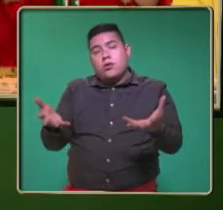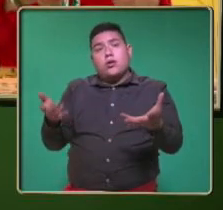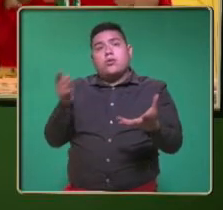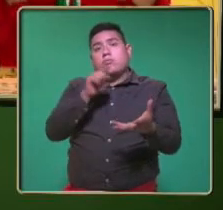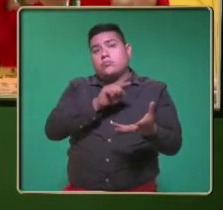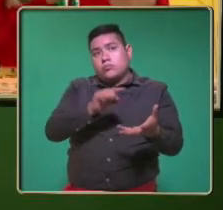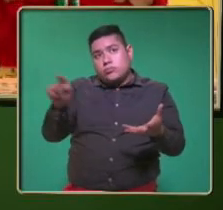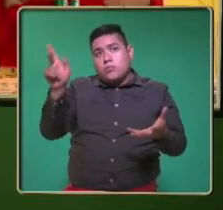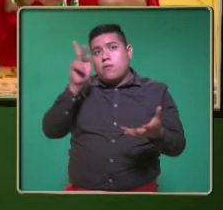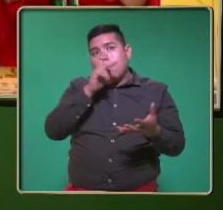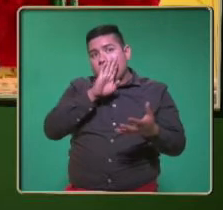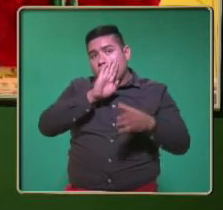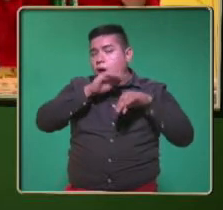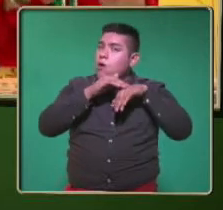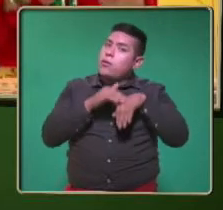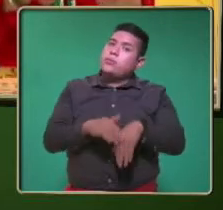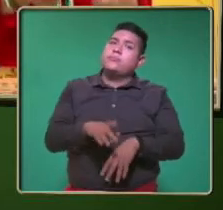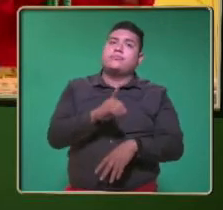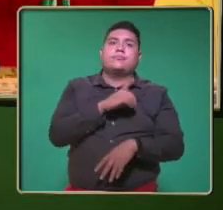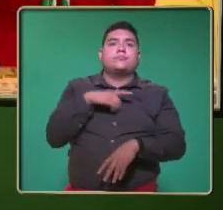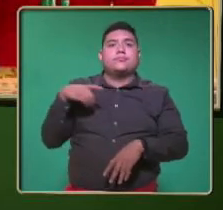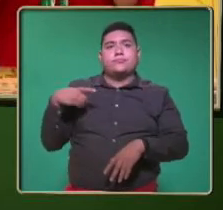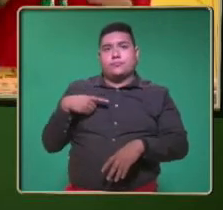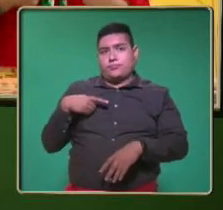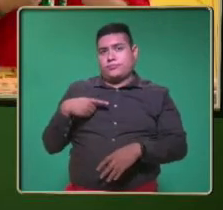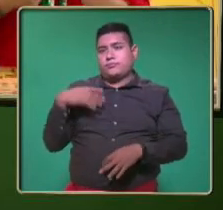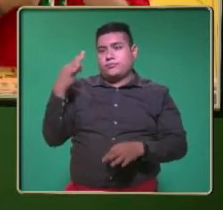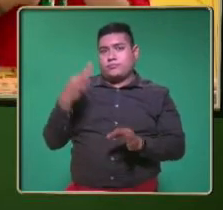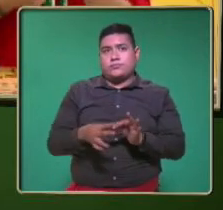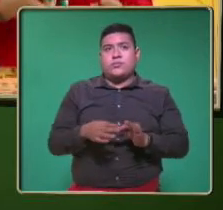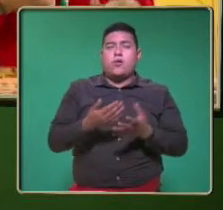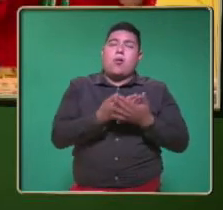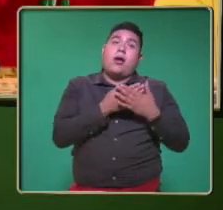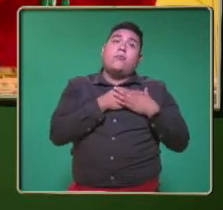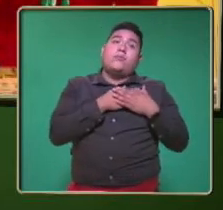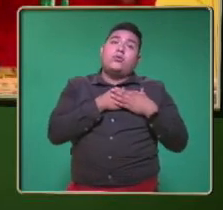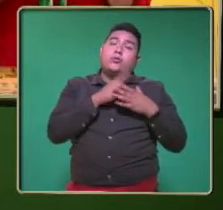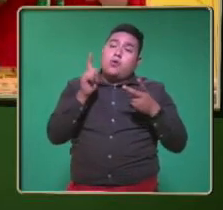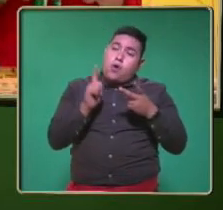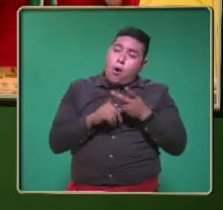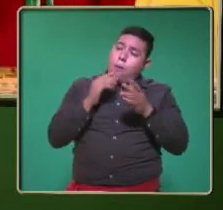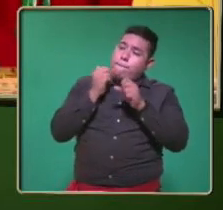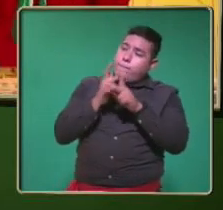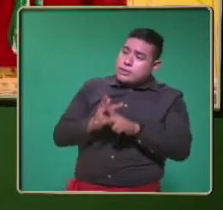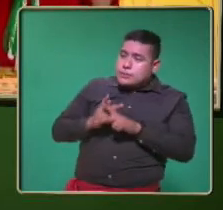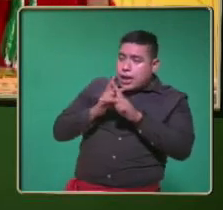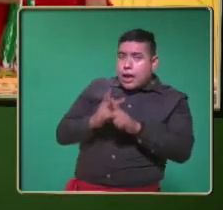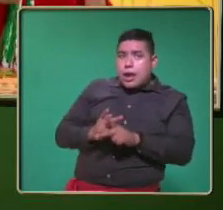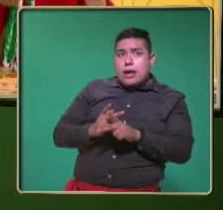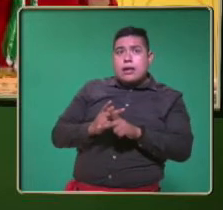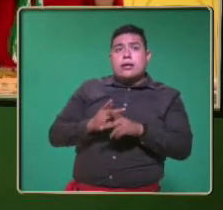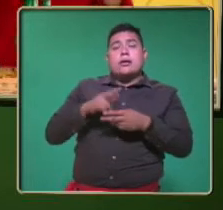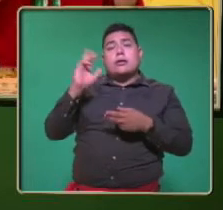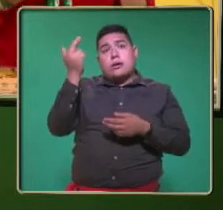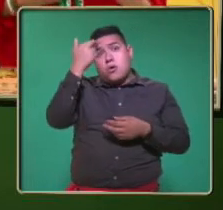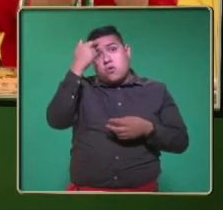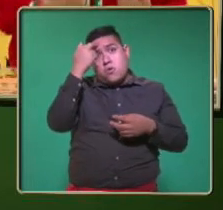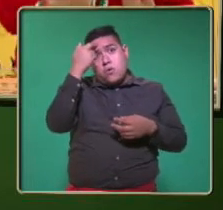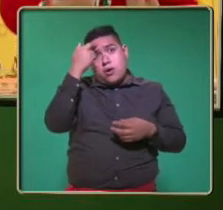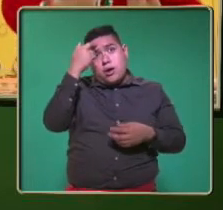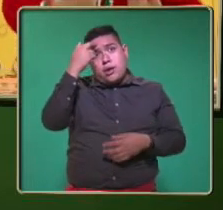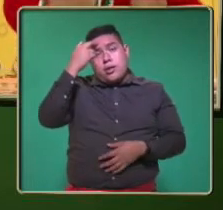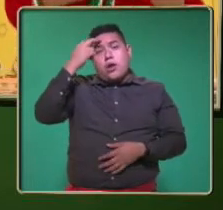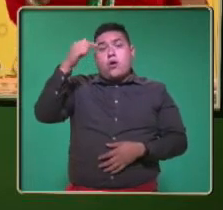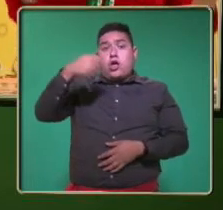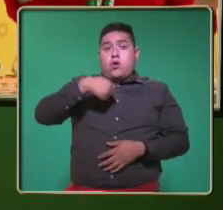vayamos nosotros poniendo en práctica con amor, con paciencia. Acuérdese, lo que yo hago